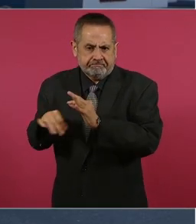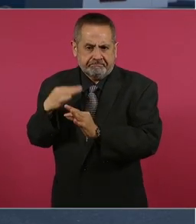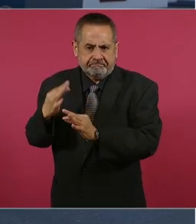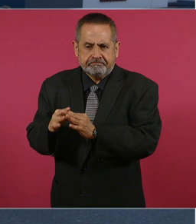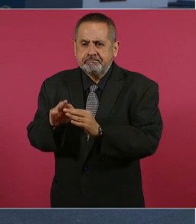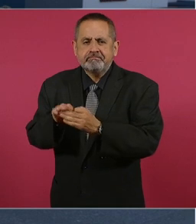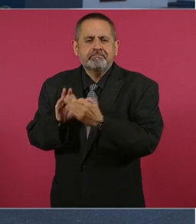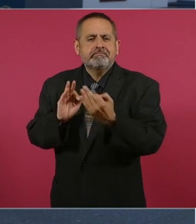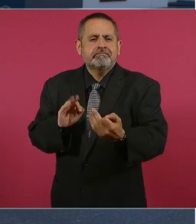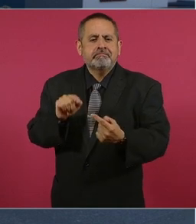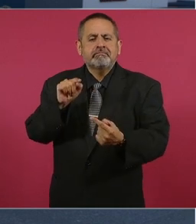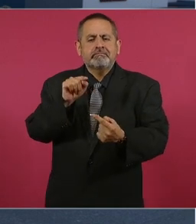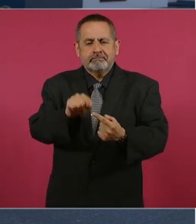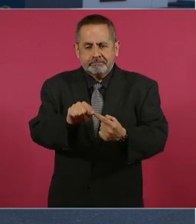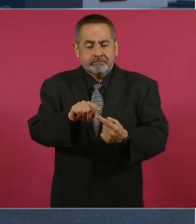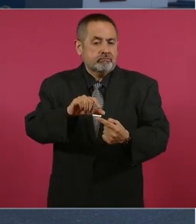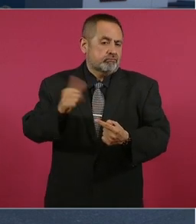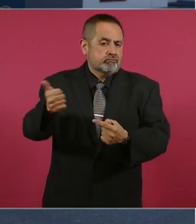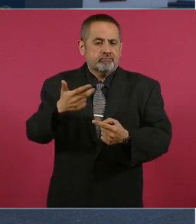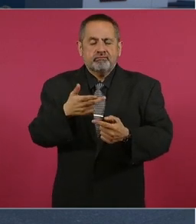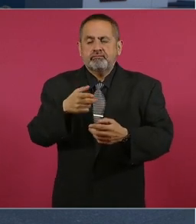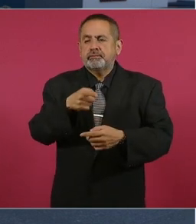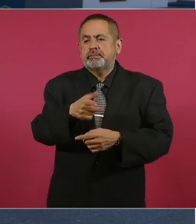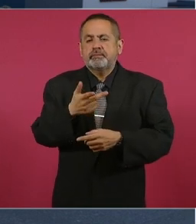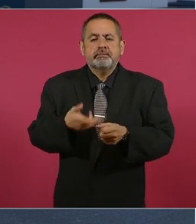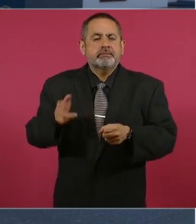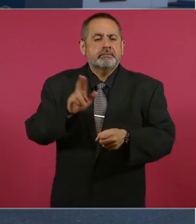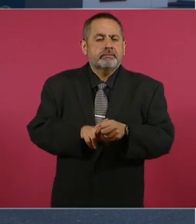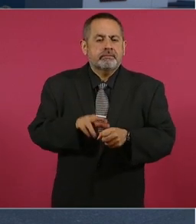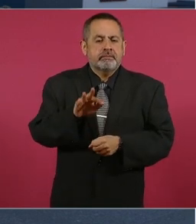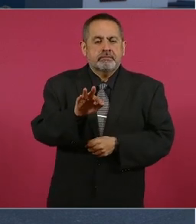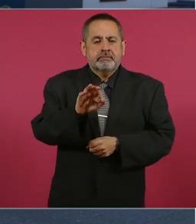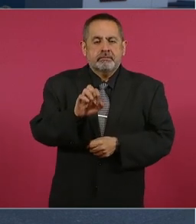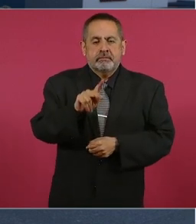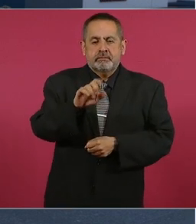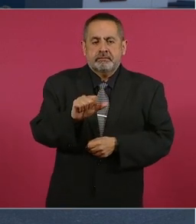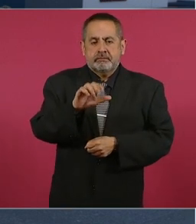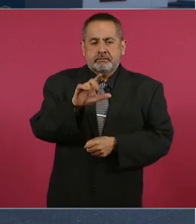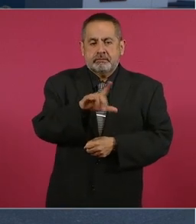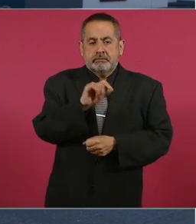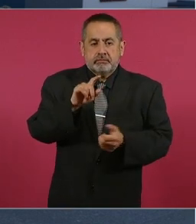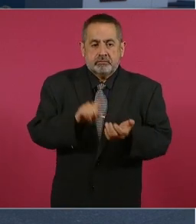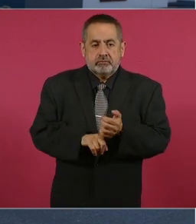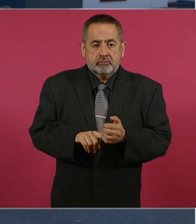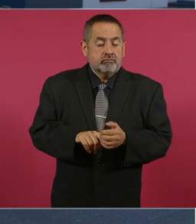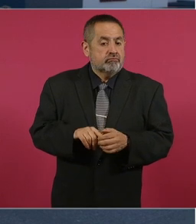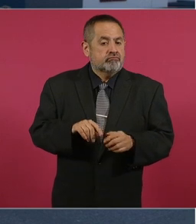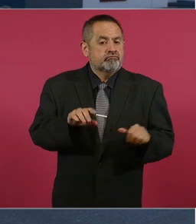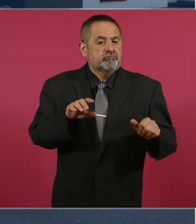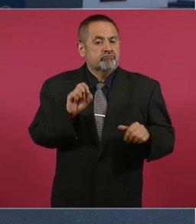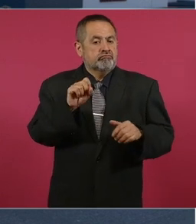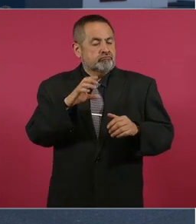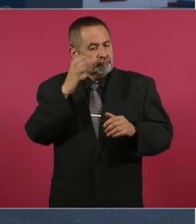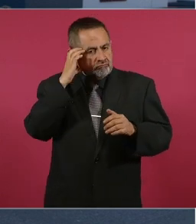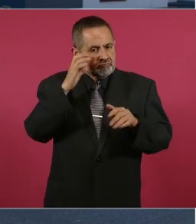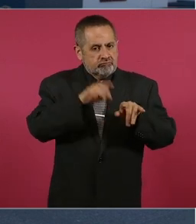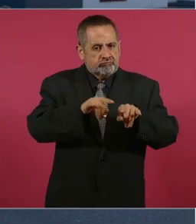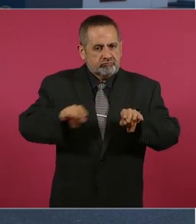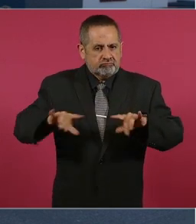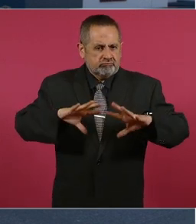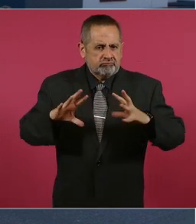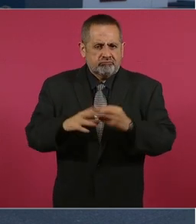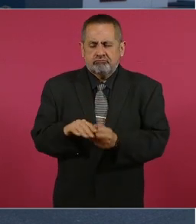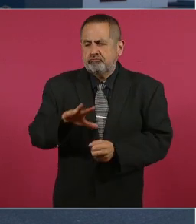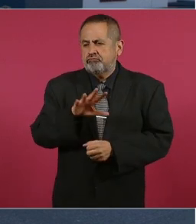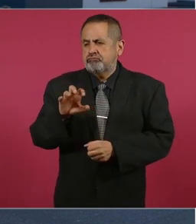del Hospital Felipe Carrillo Puerto, de 60 camas, una inversión de 854 millones de pesos. En la siguiente también vemos